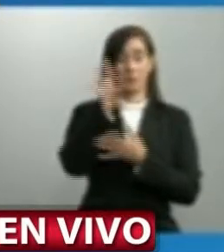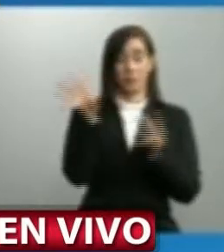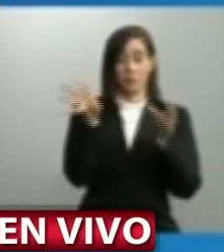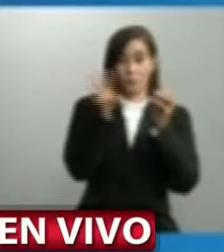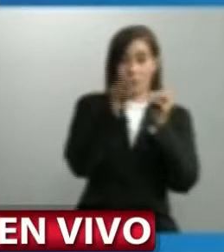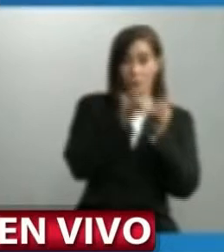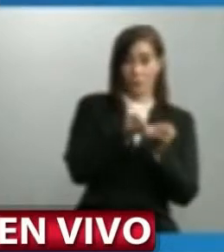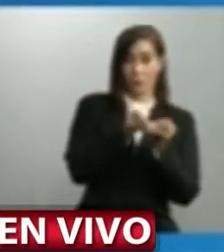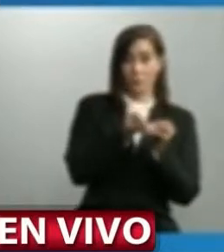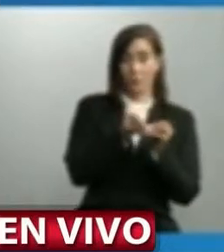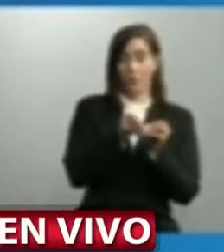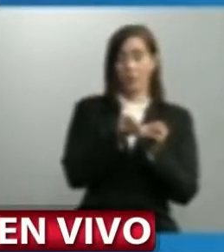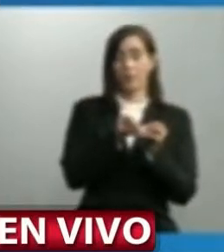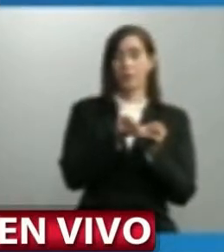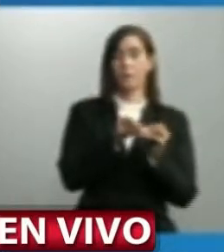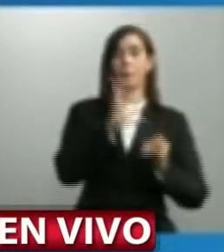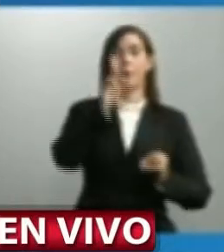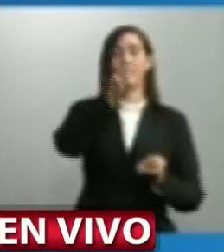acumulados,